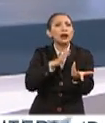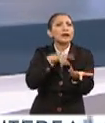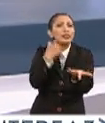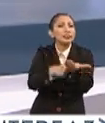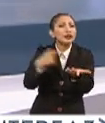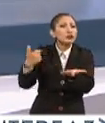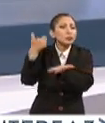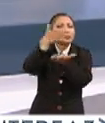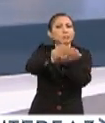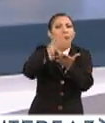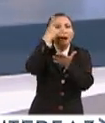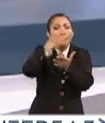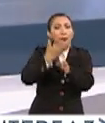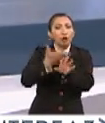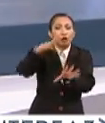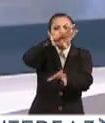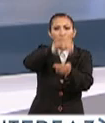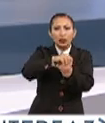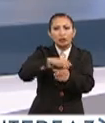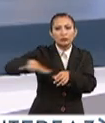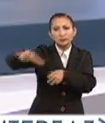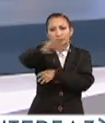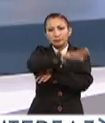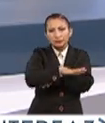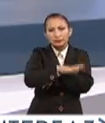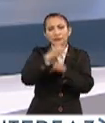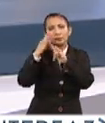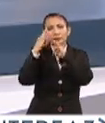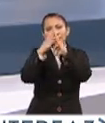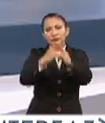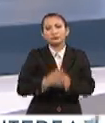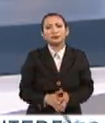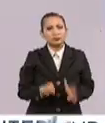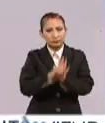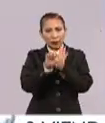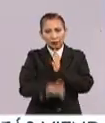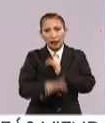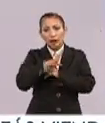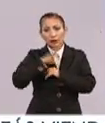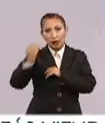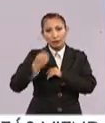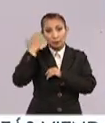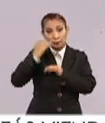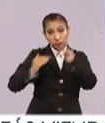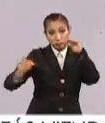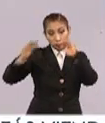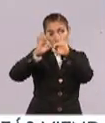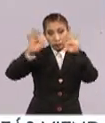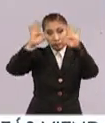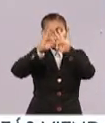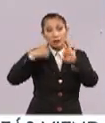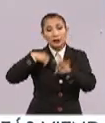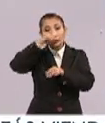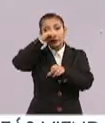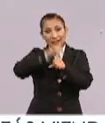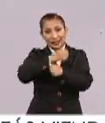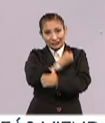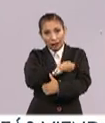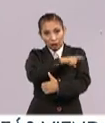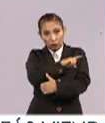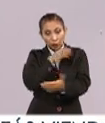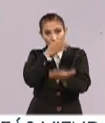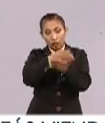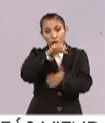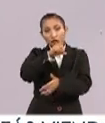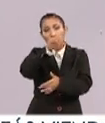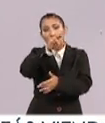instituciones hacen que se vuelva tan integral este campo y esta feria? Bueno, por ejemplo, va a haber una conferencia magistral donde va a estar el secretario de Salud, el